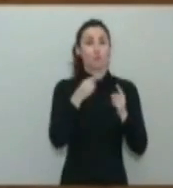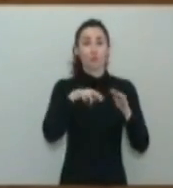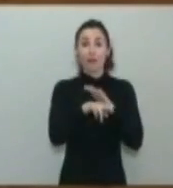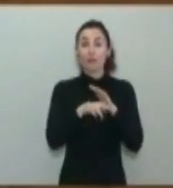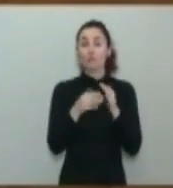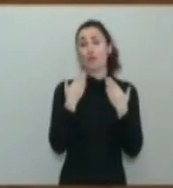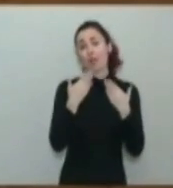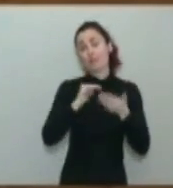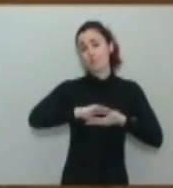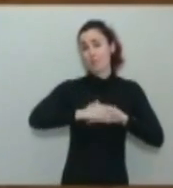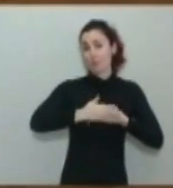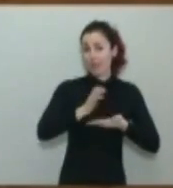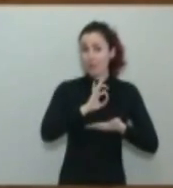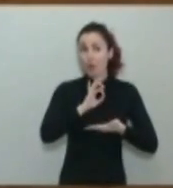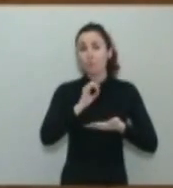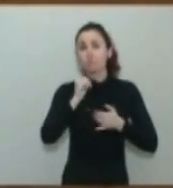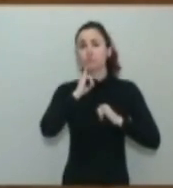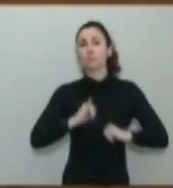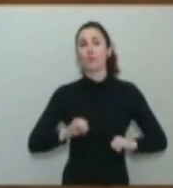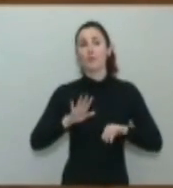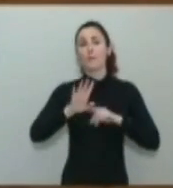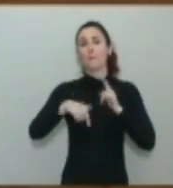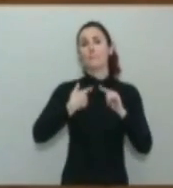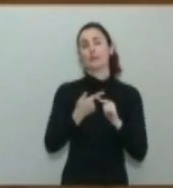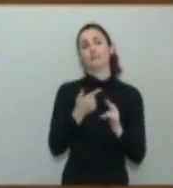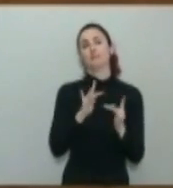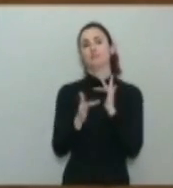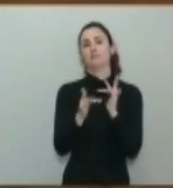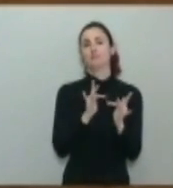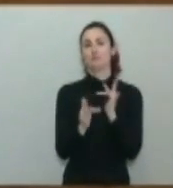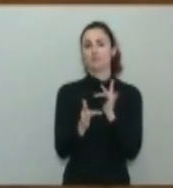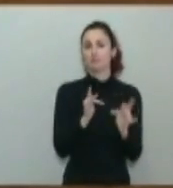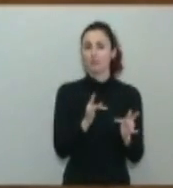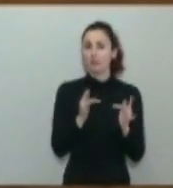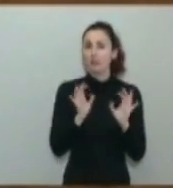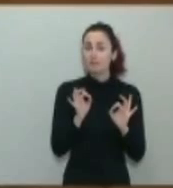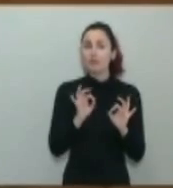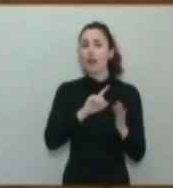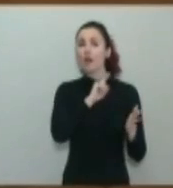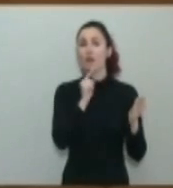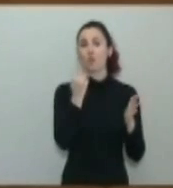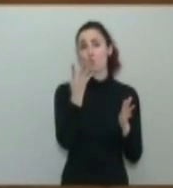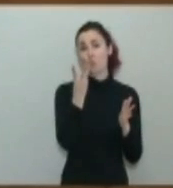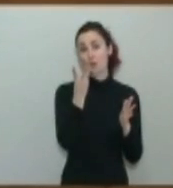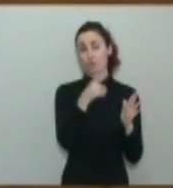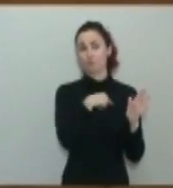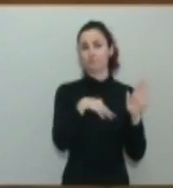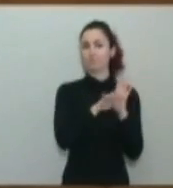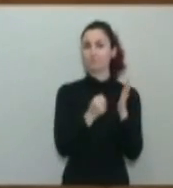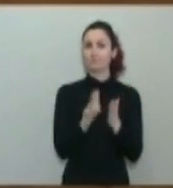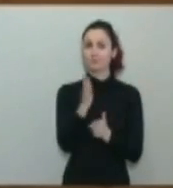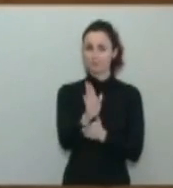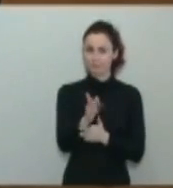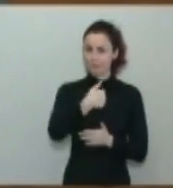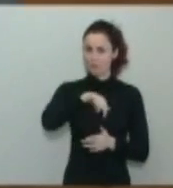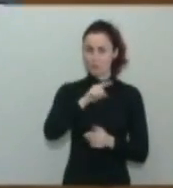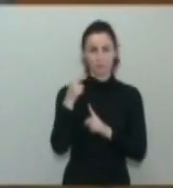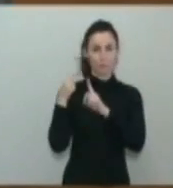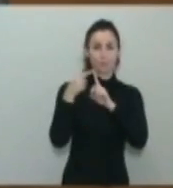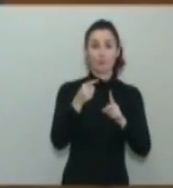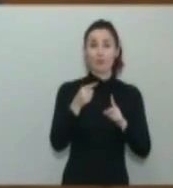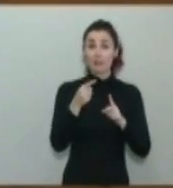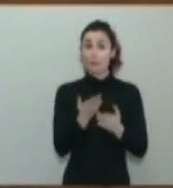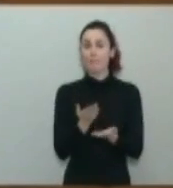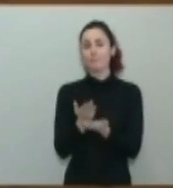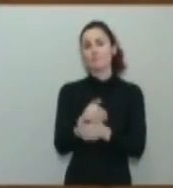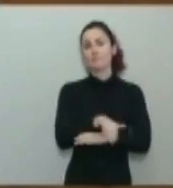soporte electrónico y de naturaleza interactiva. Ese es el sentido del cuarto punto de la proposición presentada y en el que instamos al